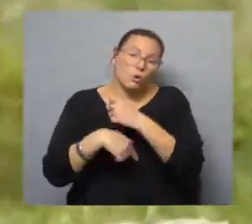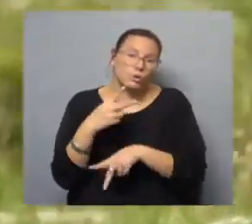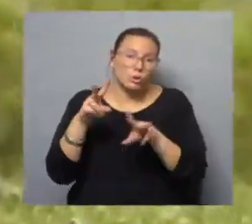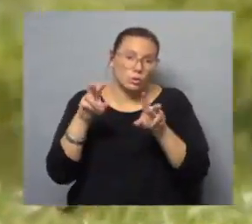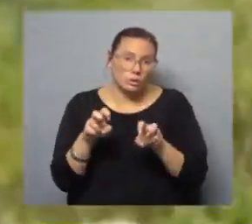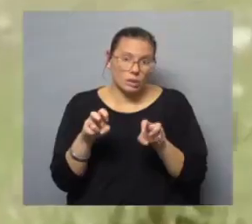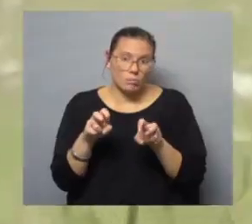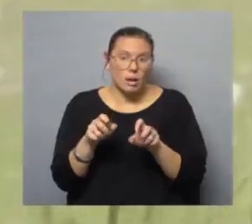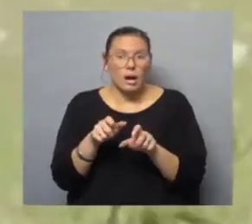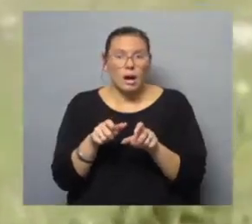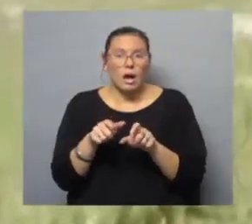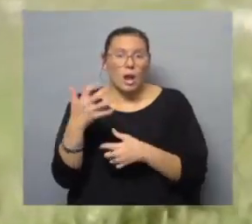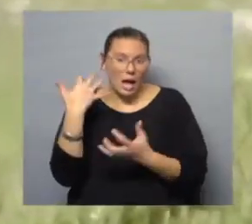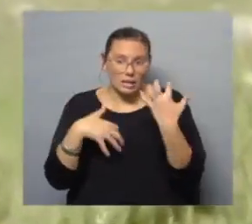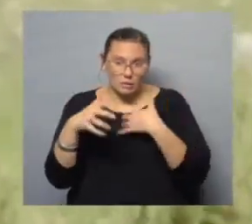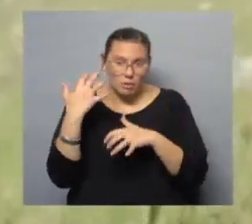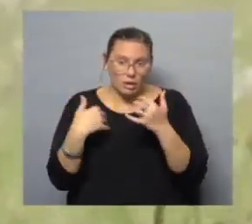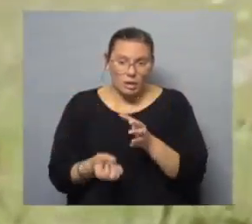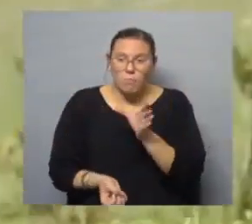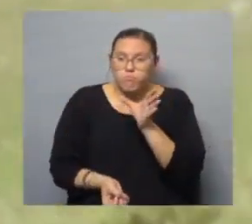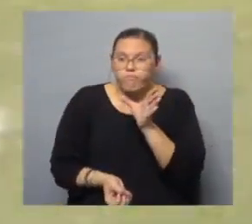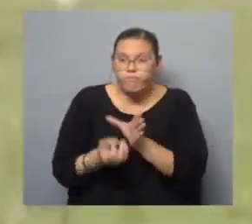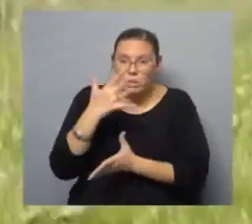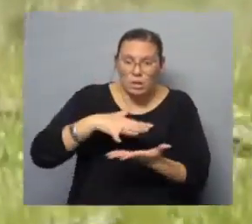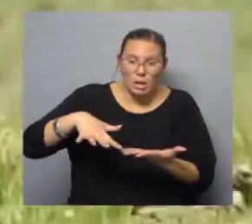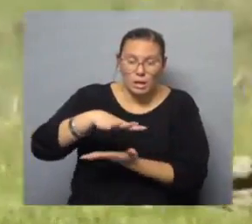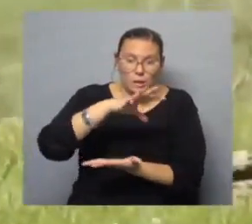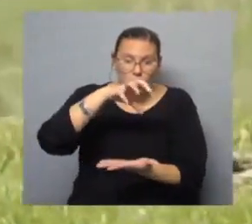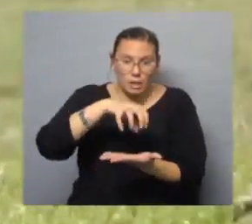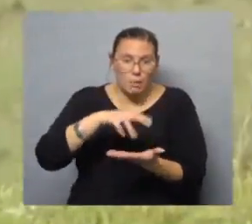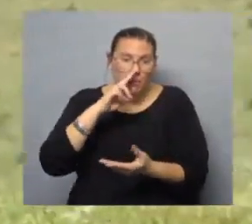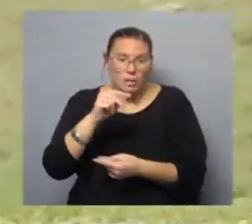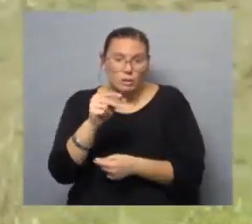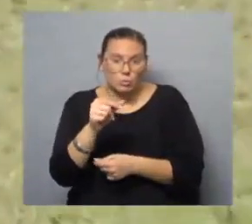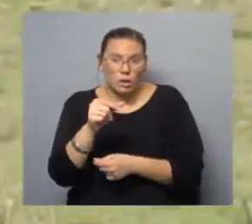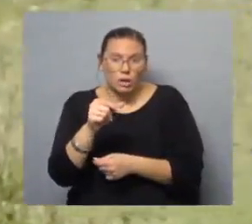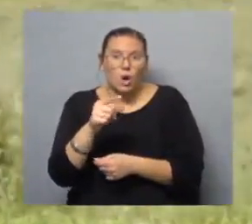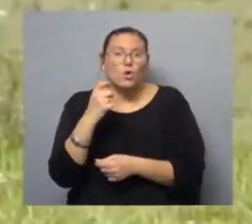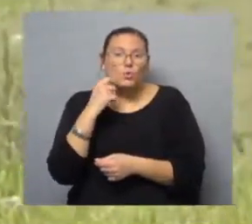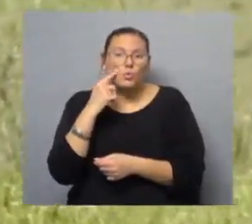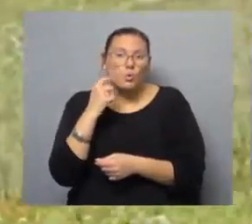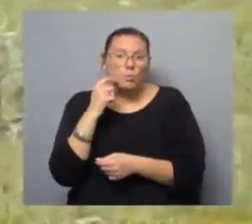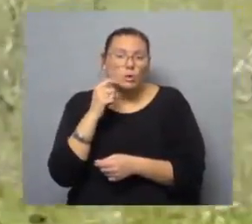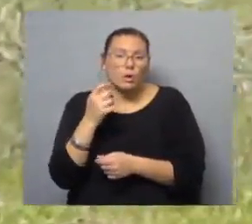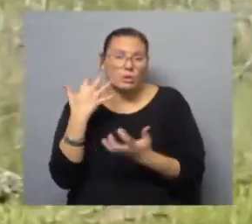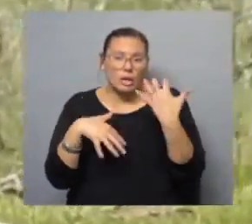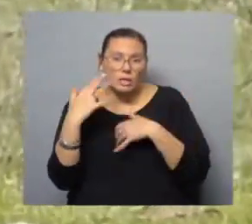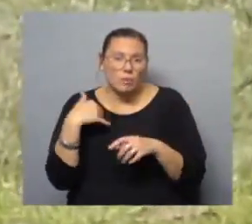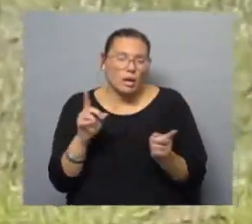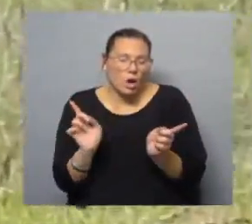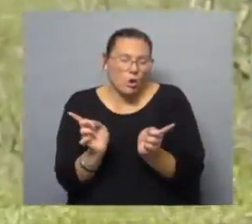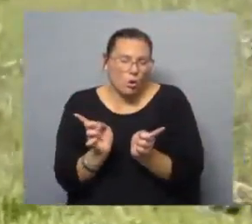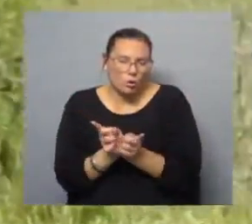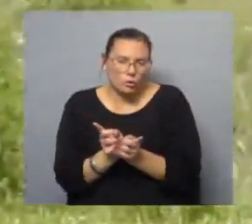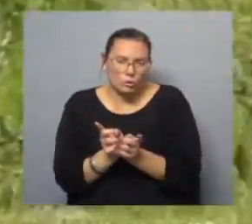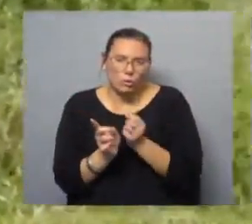la población que se creó en la estación de cría de Pan de Azúcar se creó con un número de individuos limitado, un